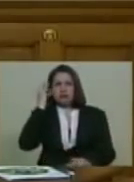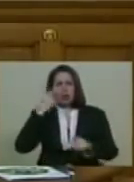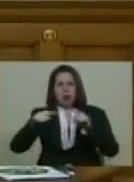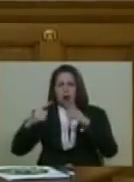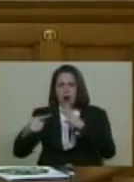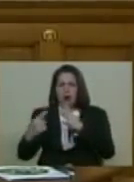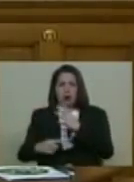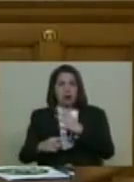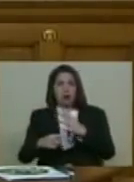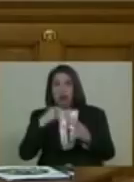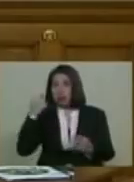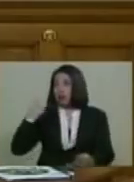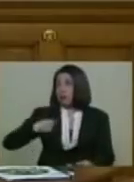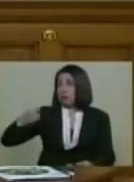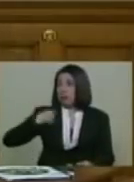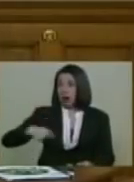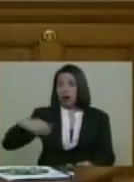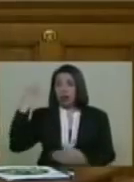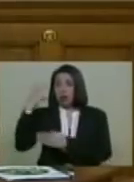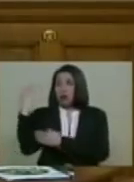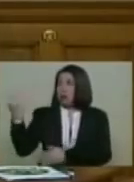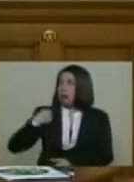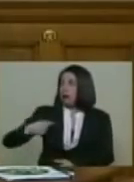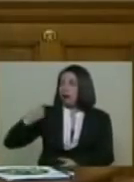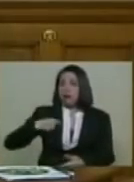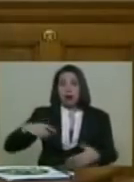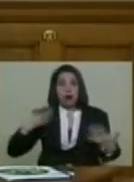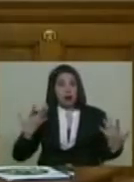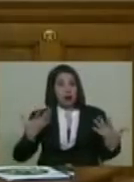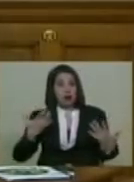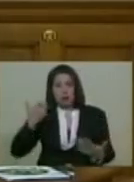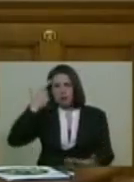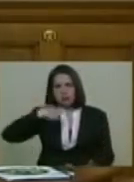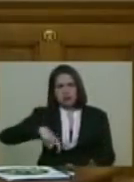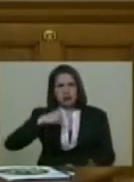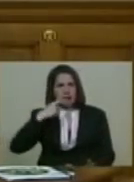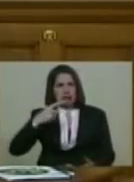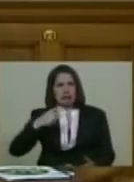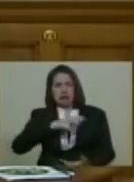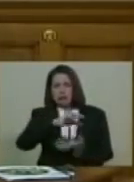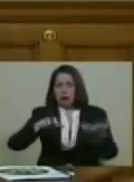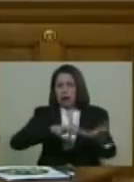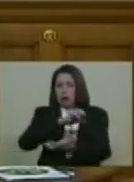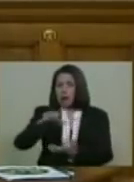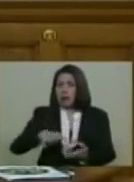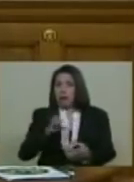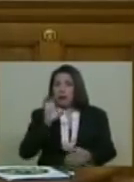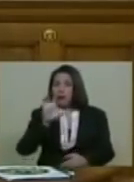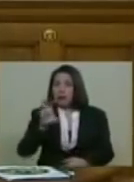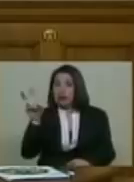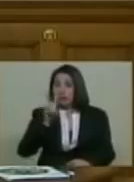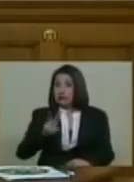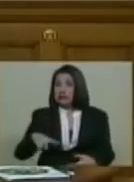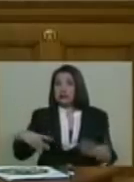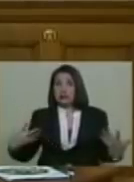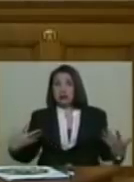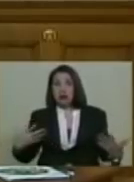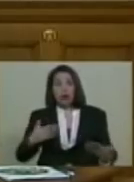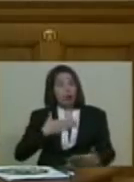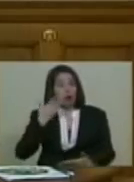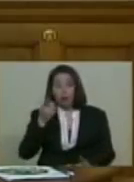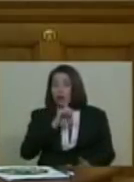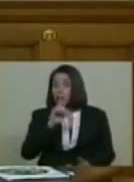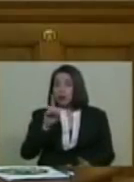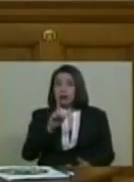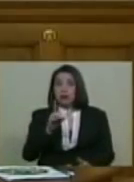que de colombia lo financia y estos bichos quieren llenar de violencia a nuestro país no han podido no podrán no